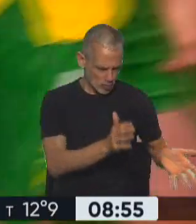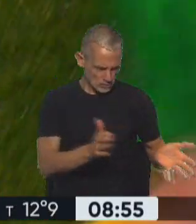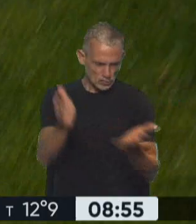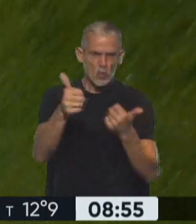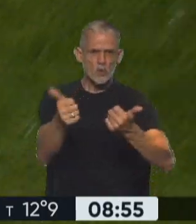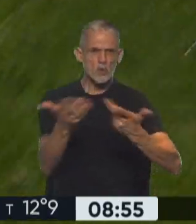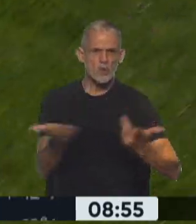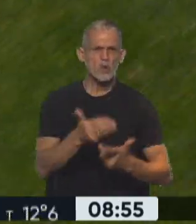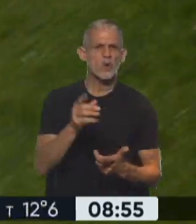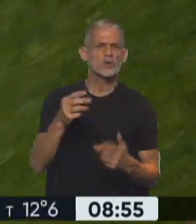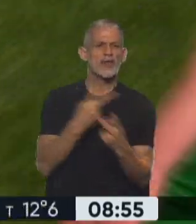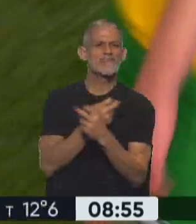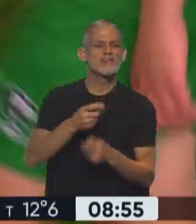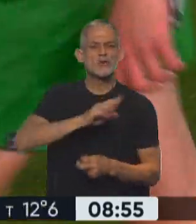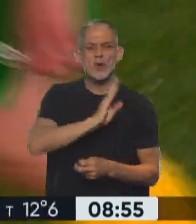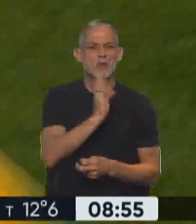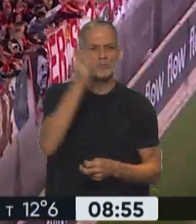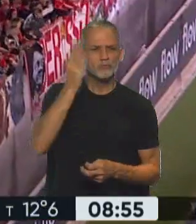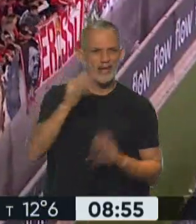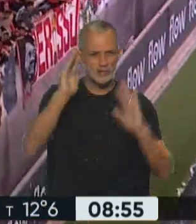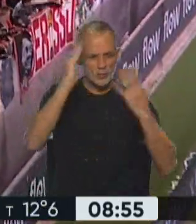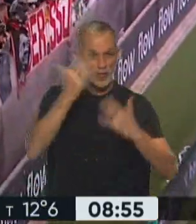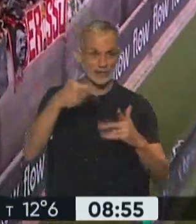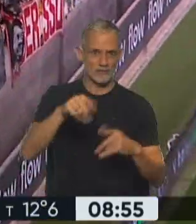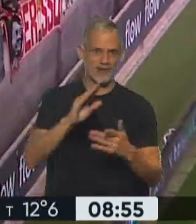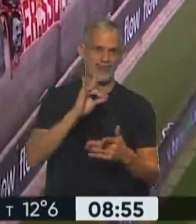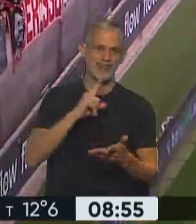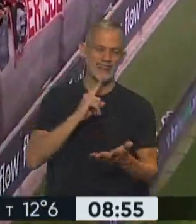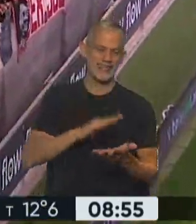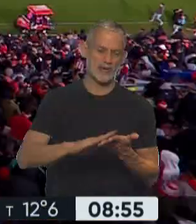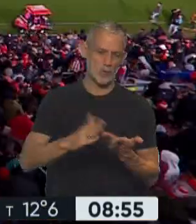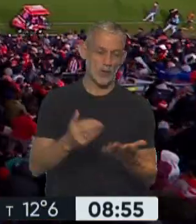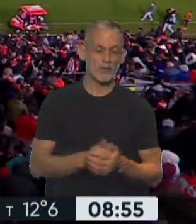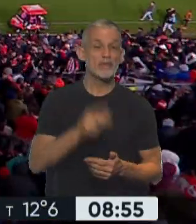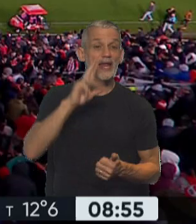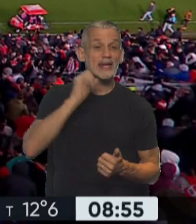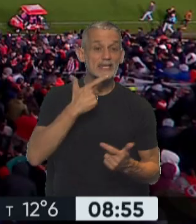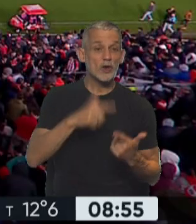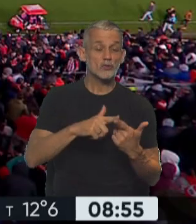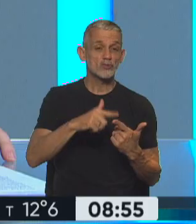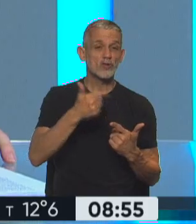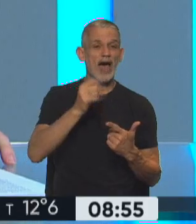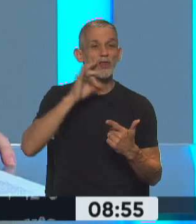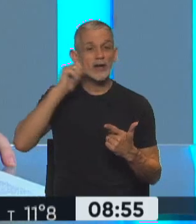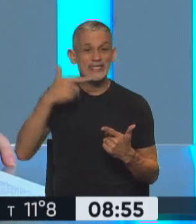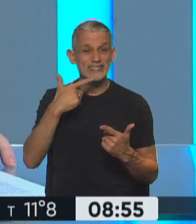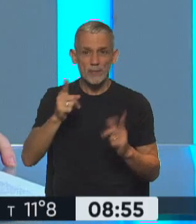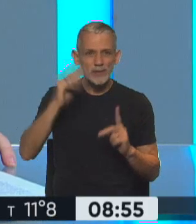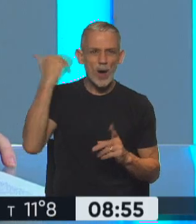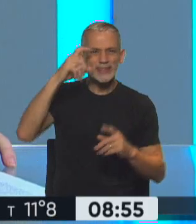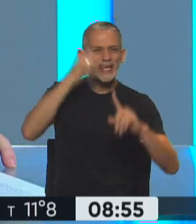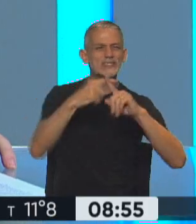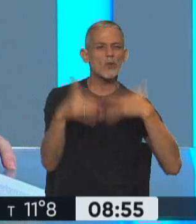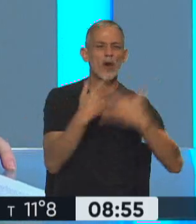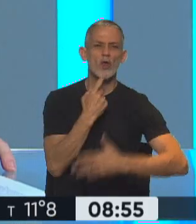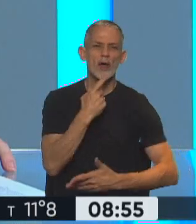rindieron acá la victoria de Defensa y Justicia, que tendrá nuevo técnico hoy, Adonis y Andrés Ríos, que volvió a recuperarse. ¿Te acuerdas de Andrés Ríos, el de River? El mismo